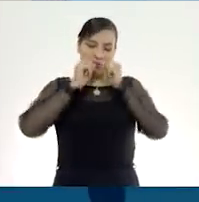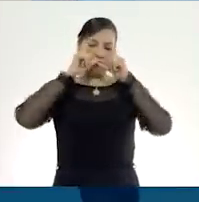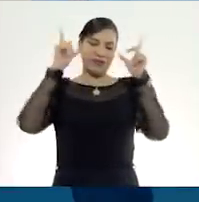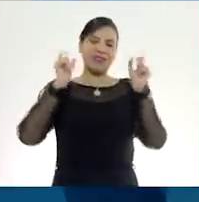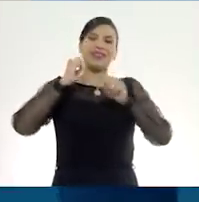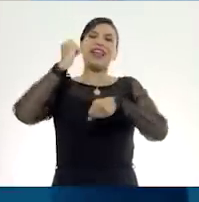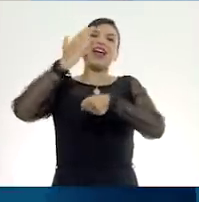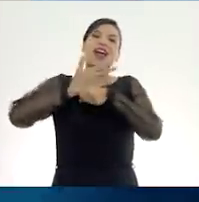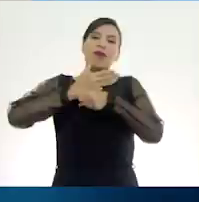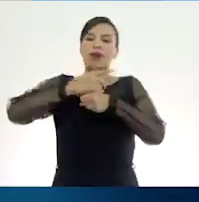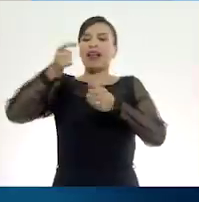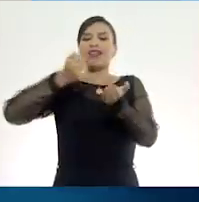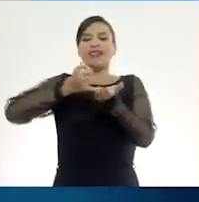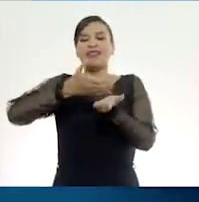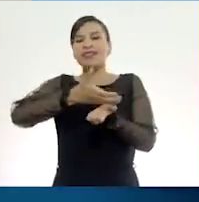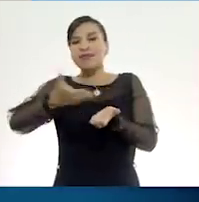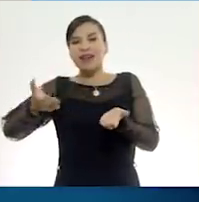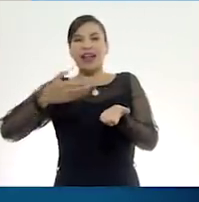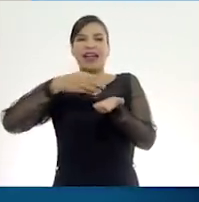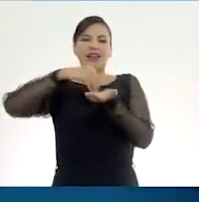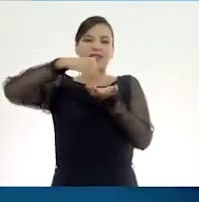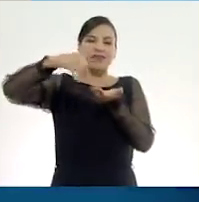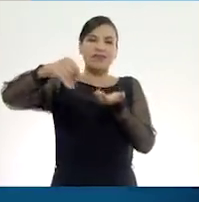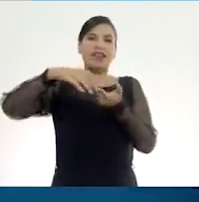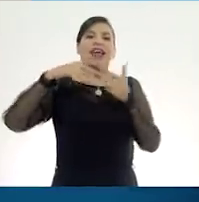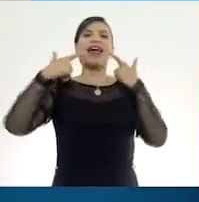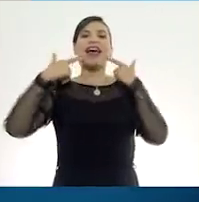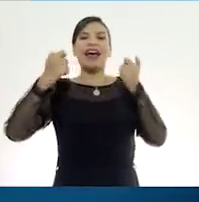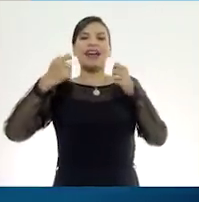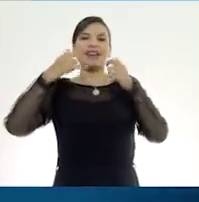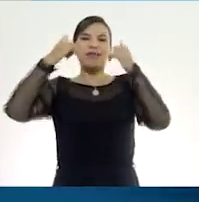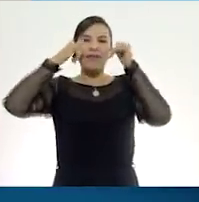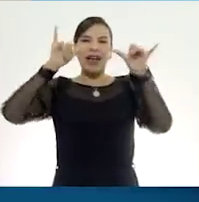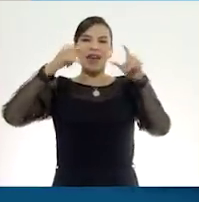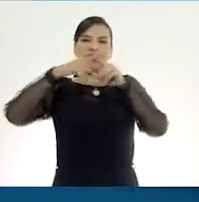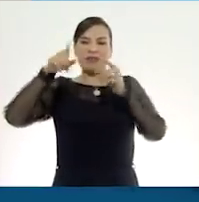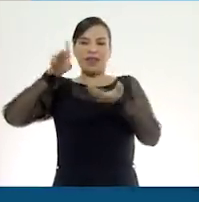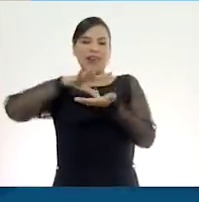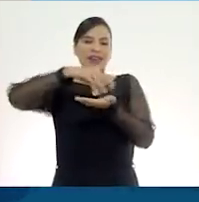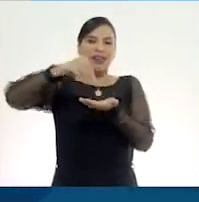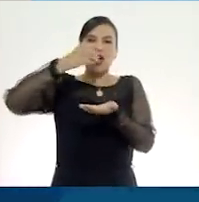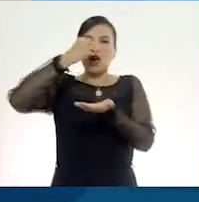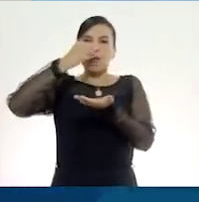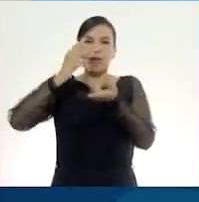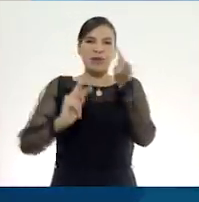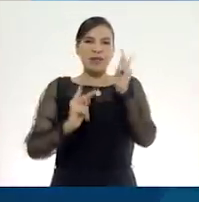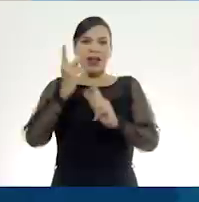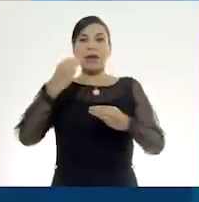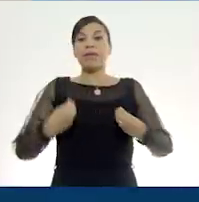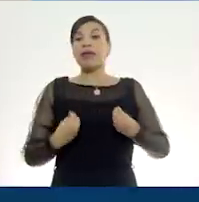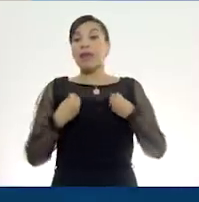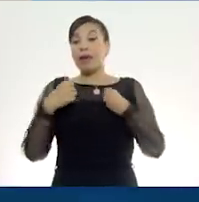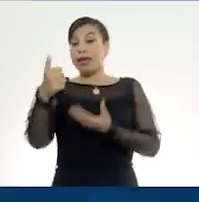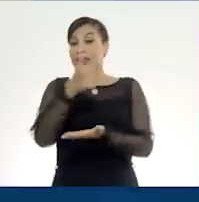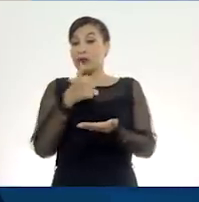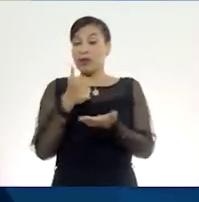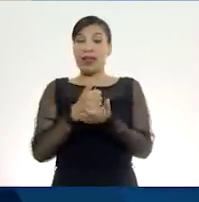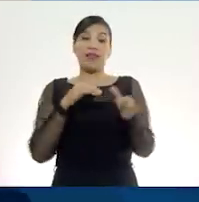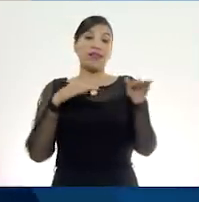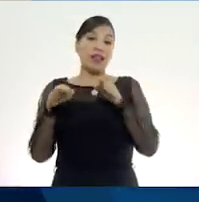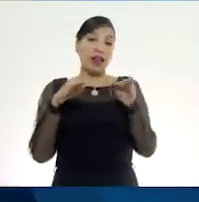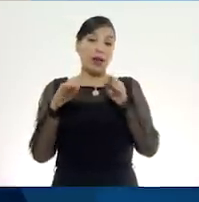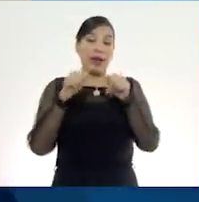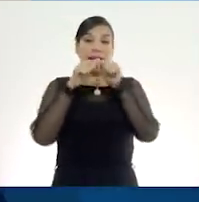temprano para ir a sembrar, a cultivar o a llevar al ganado a pastar. Y si vivían en las ciudades, generalmente o trabajaban